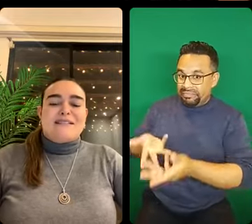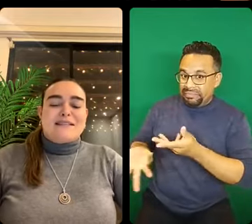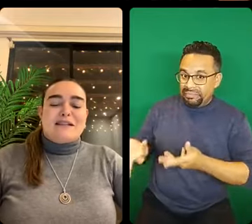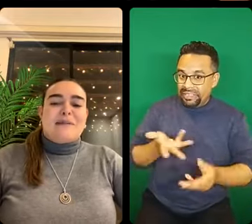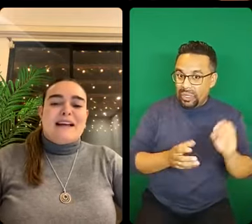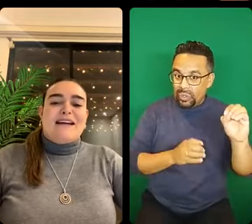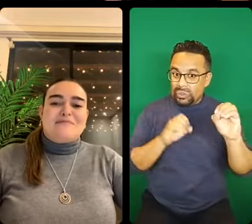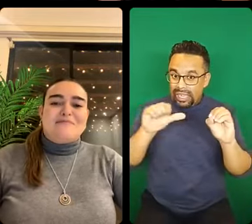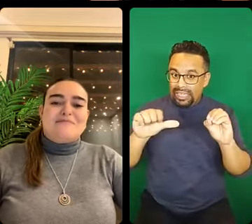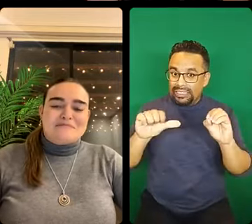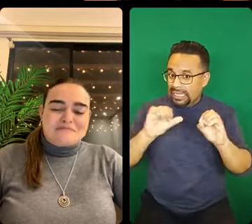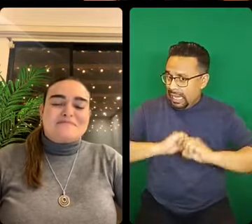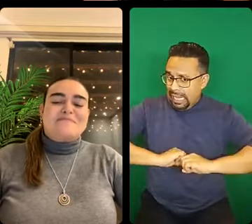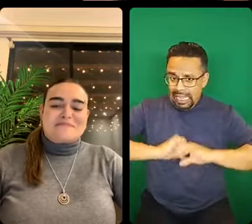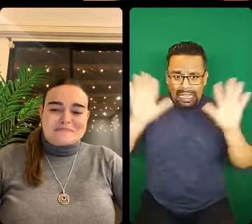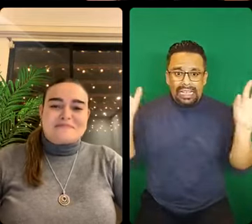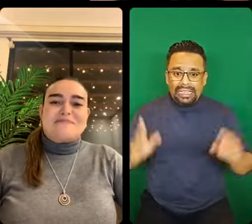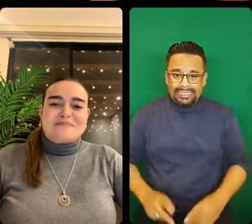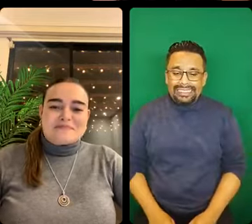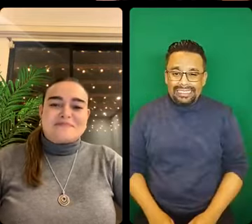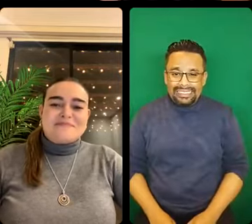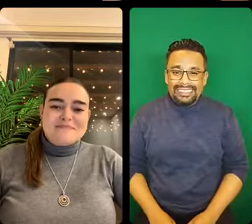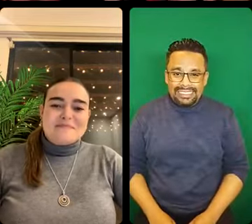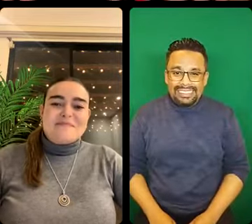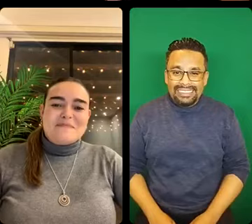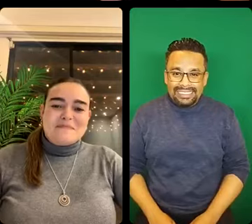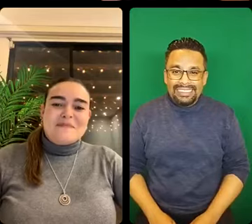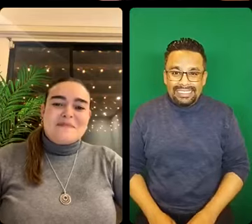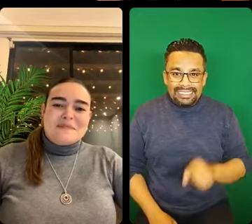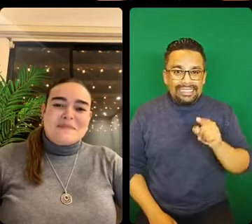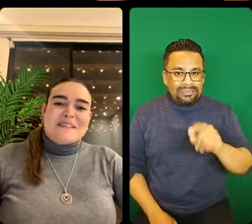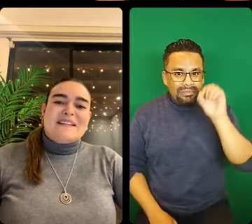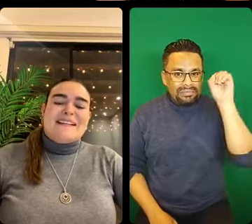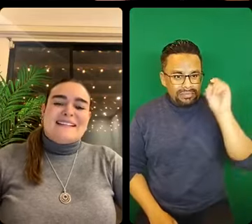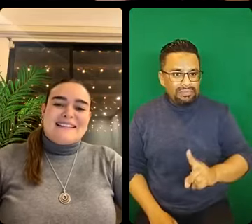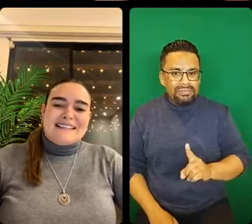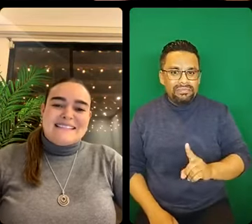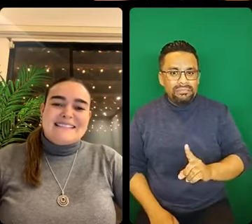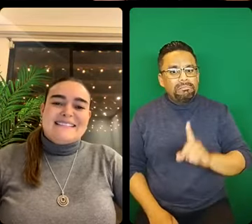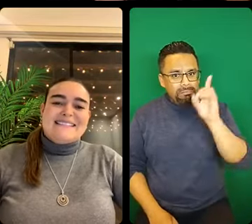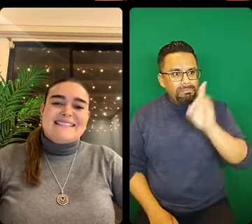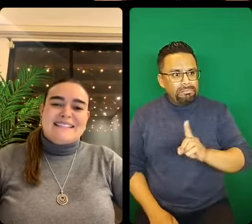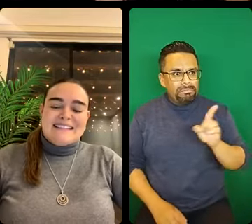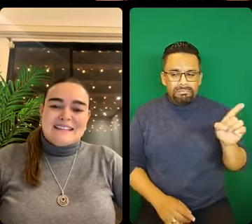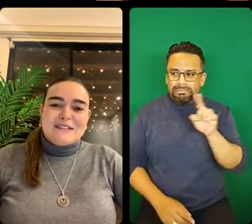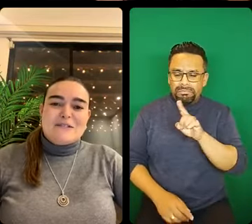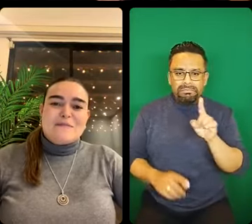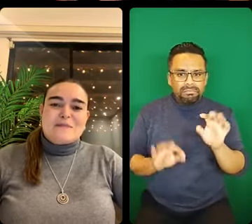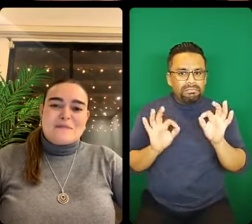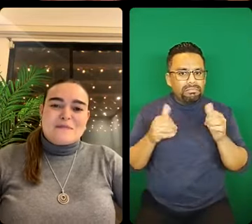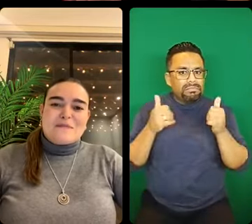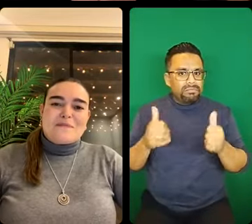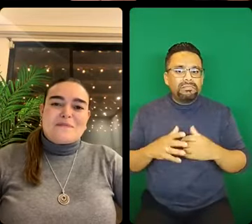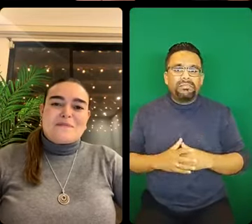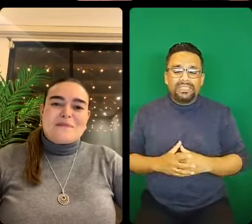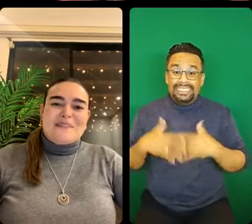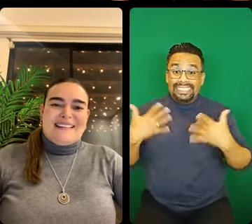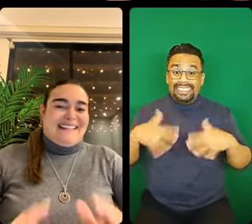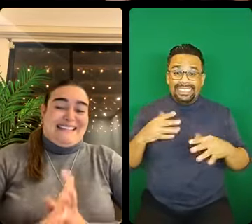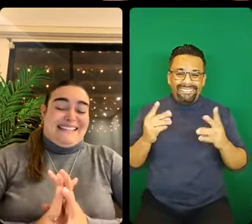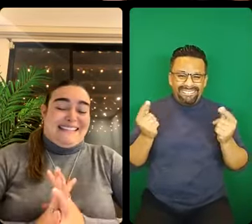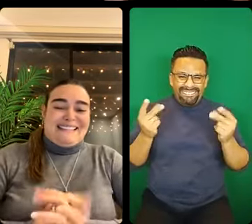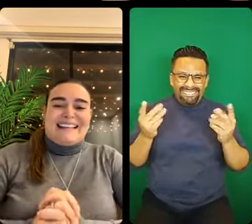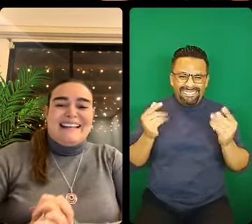una decisión. Es una decisión en conjunto, es una decisión muy linda. Yo también ya tengo muchas ganas de ver cortos. ¡Ay,